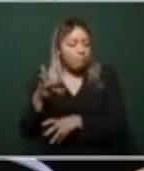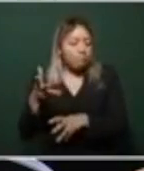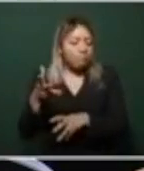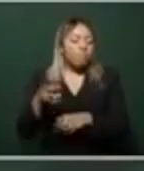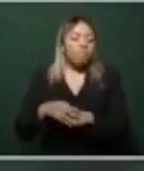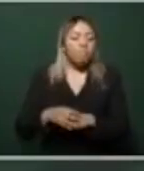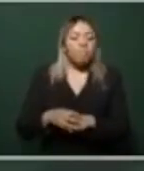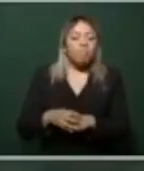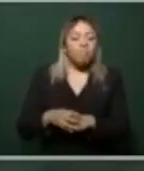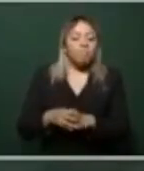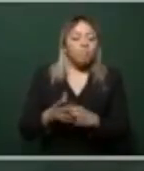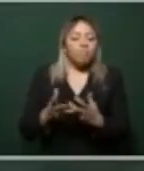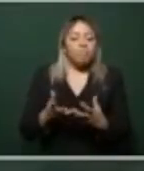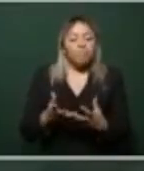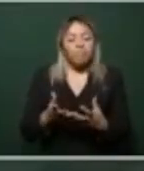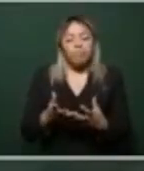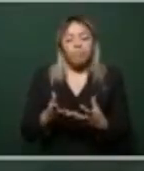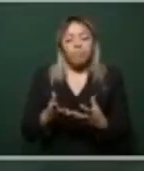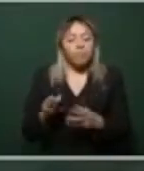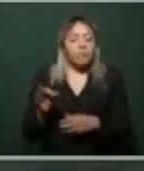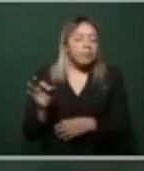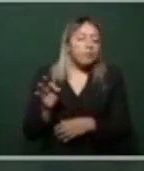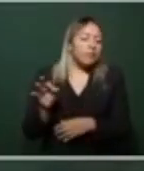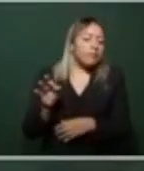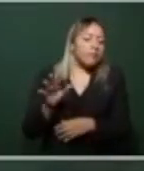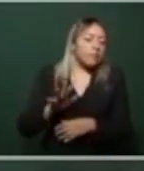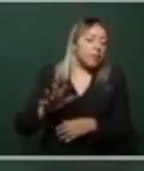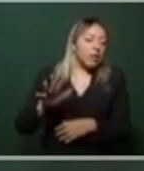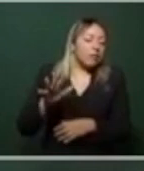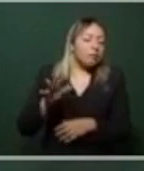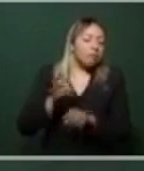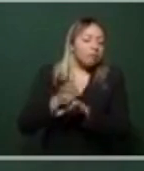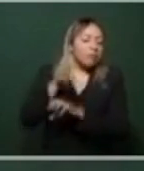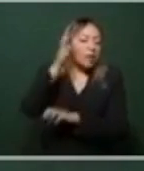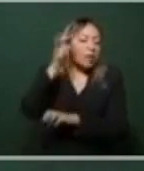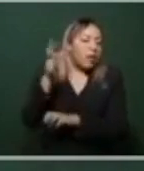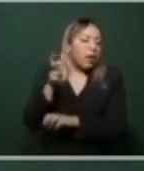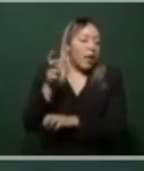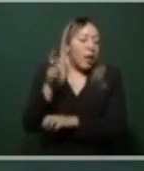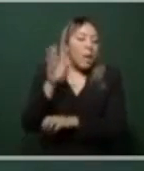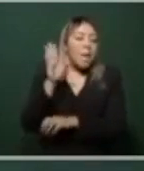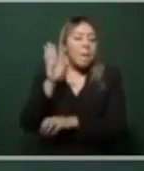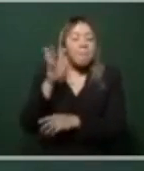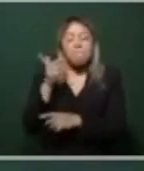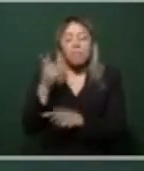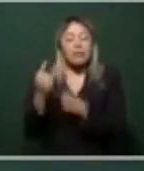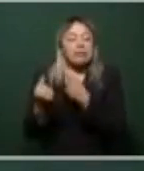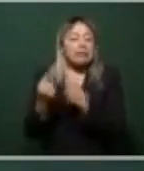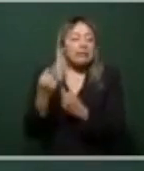no sea afectado cuando la Guardia Nacional